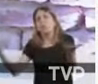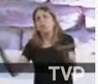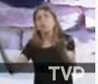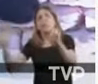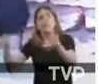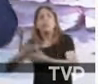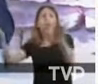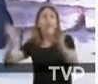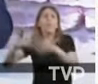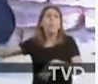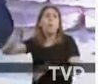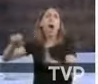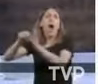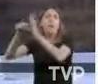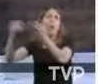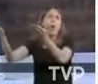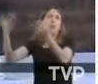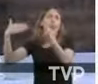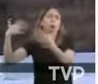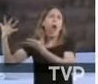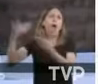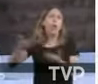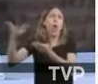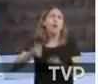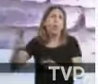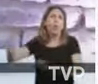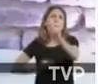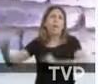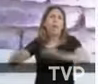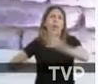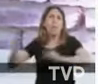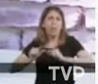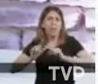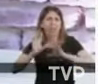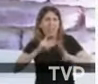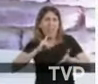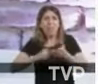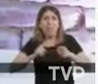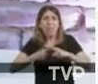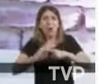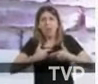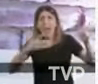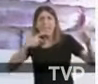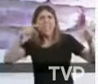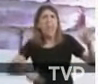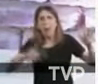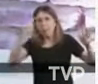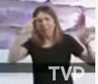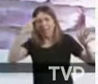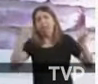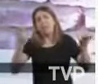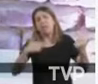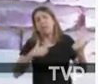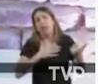Ese famoso carry trade que hoy se habla tanto fue producto de políticas deliberadas. Y lamento decir que quienes